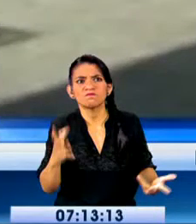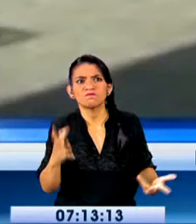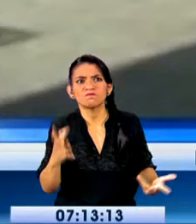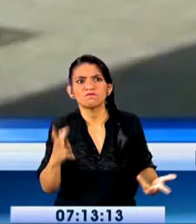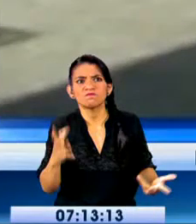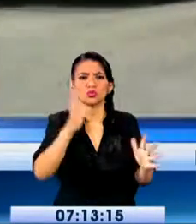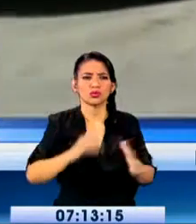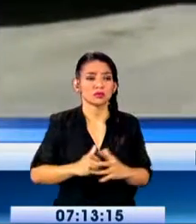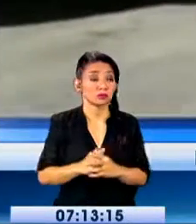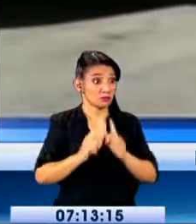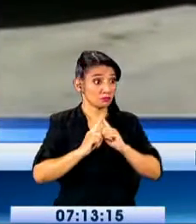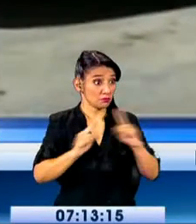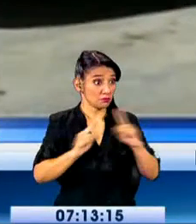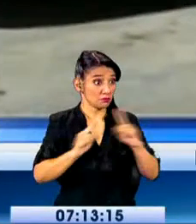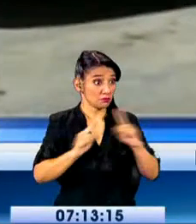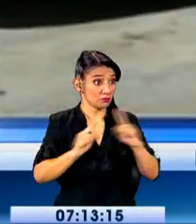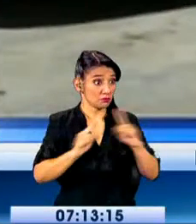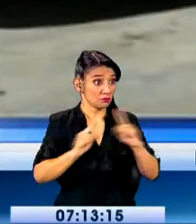policía.